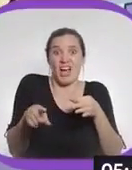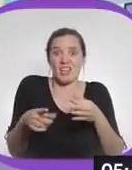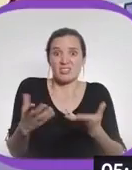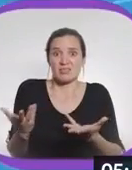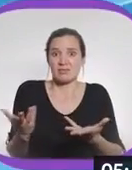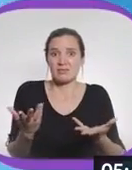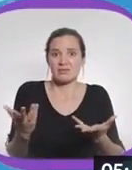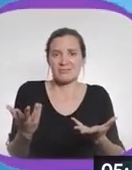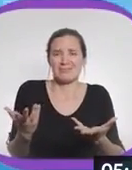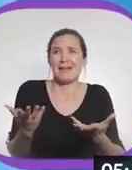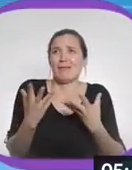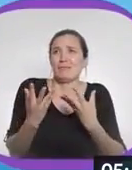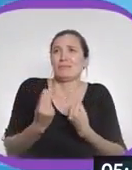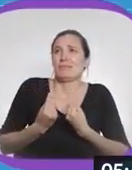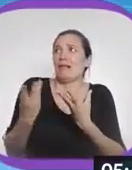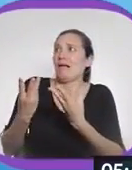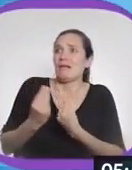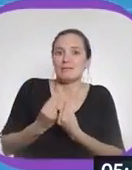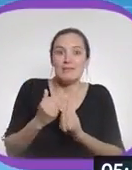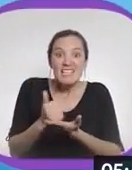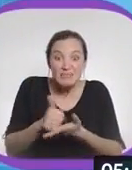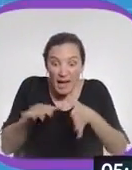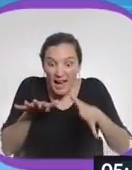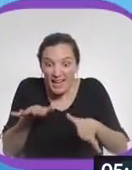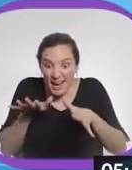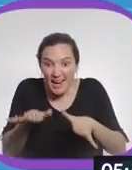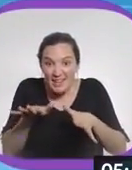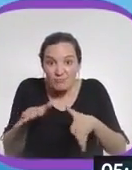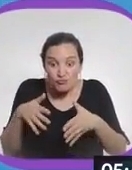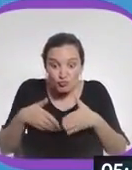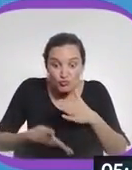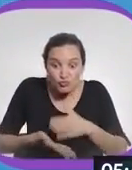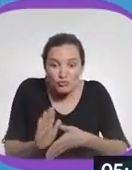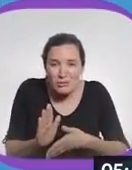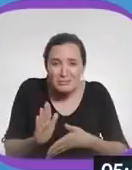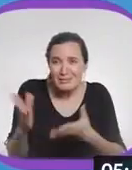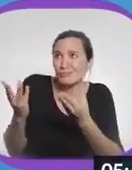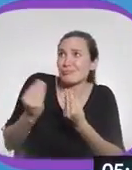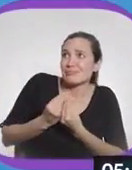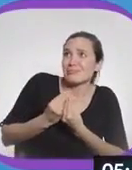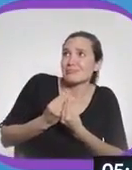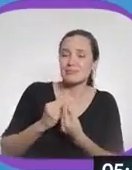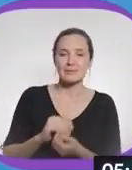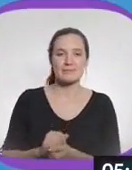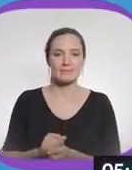salvarlo! ¡Socorro! ¡Espera, amigo! ¡Ya voy! ¡Socorro!